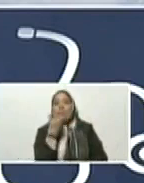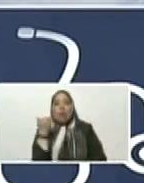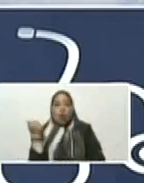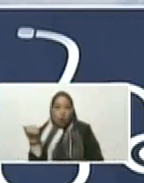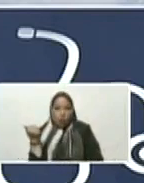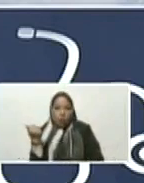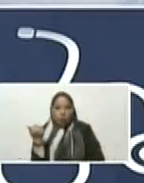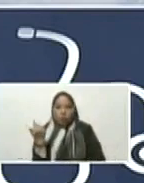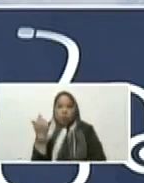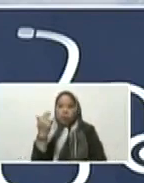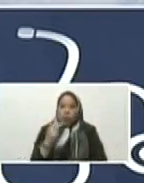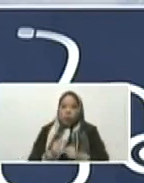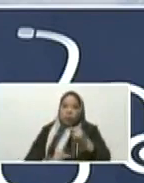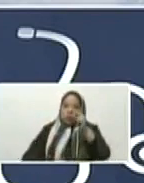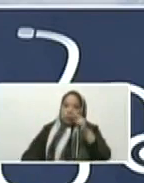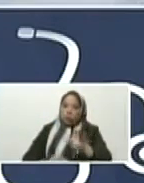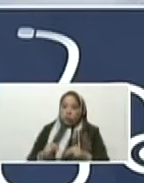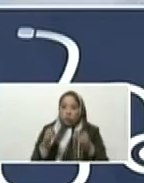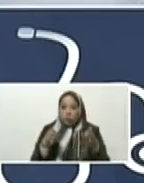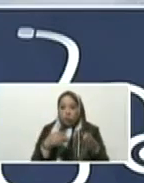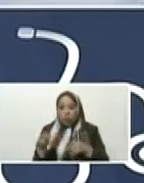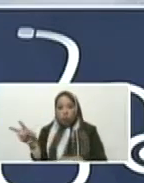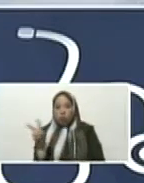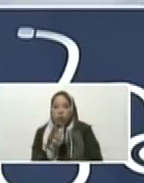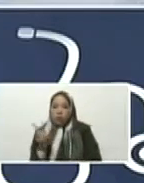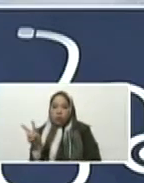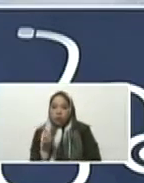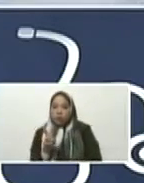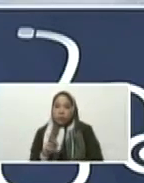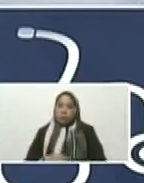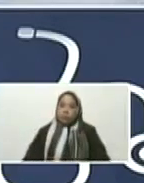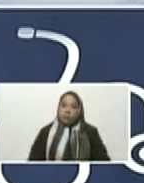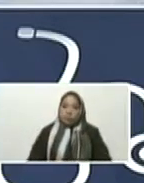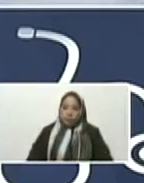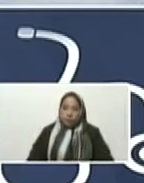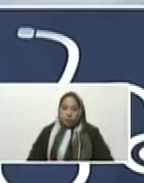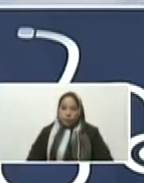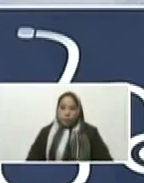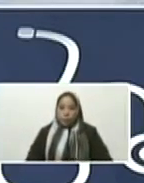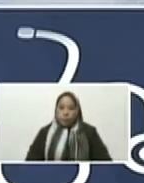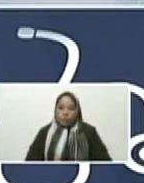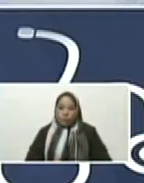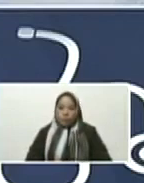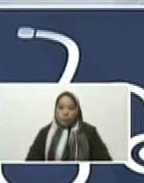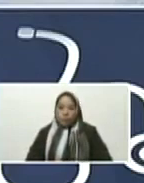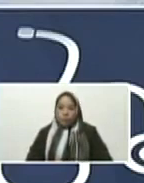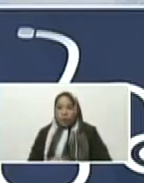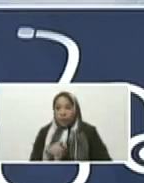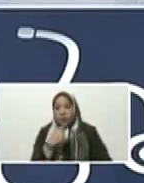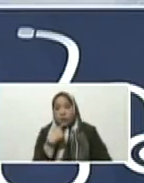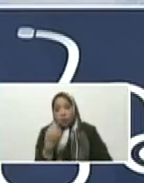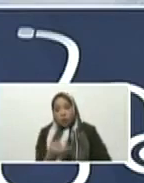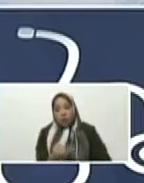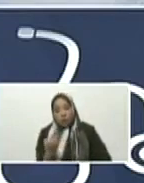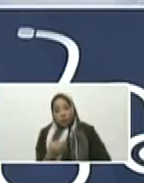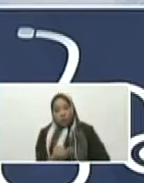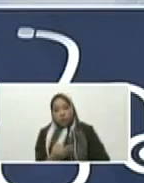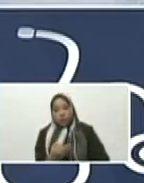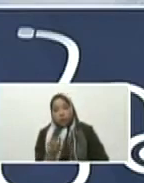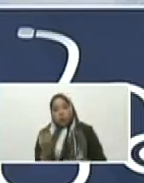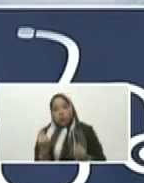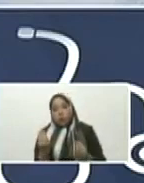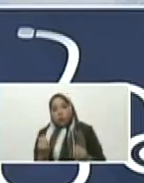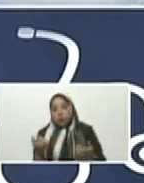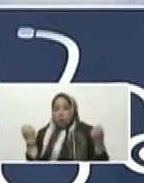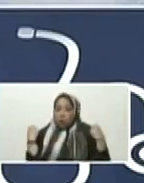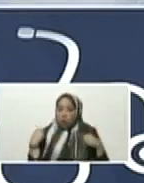que construirse en el sistema público de Venezuela. Y así debe ser. Hay muchos